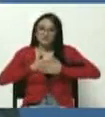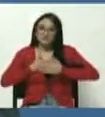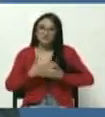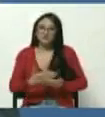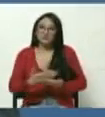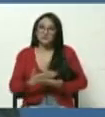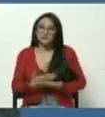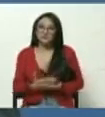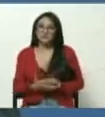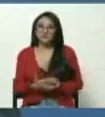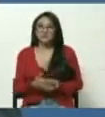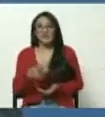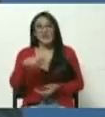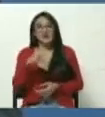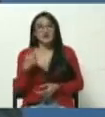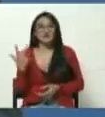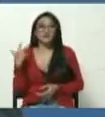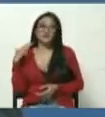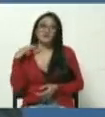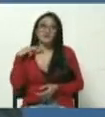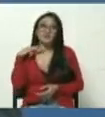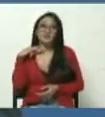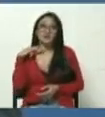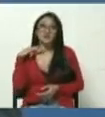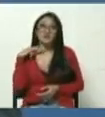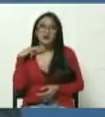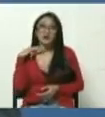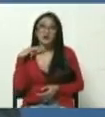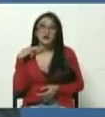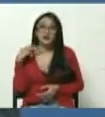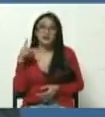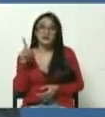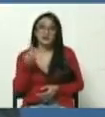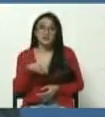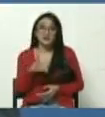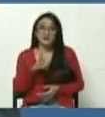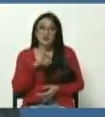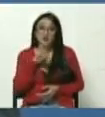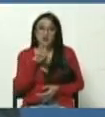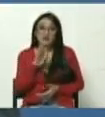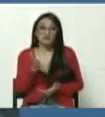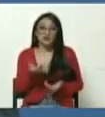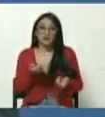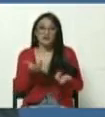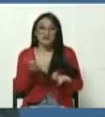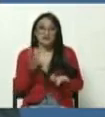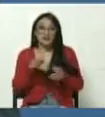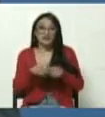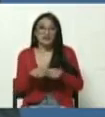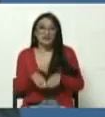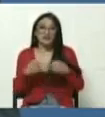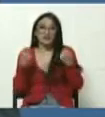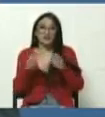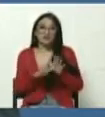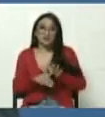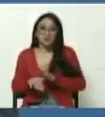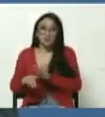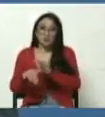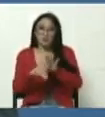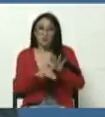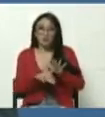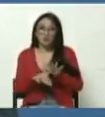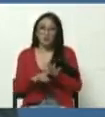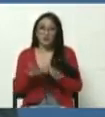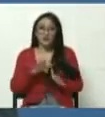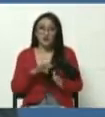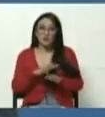ellos también son víctimas de esta terrible trama de destrucción y robo de